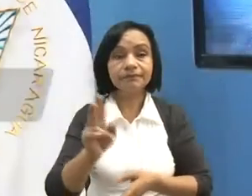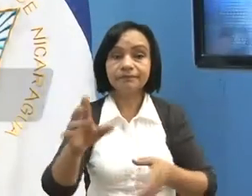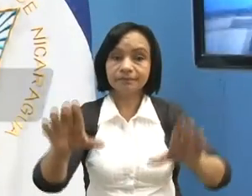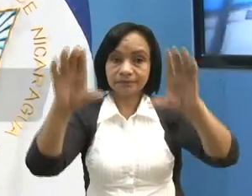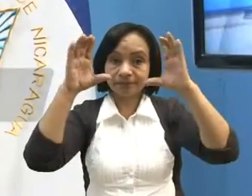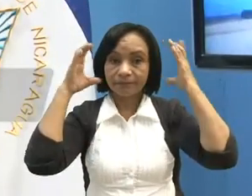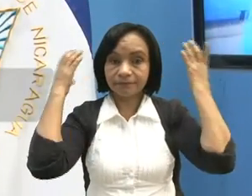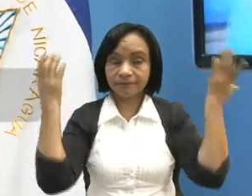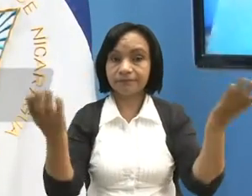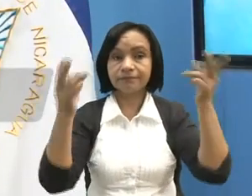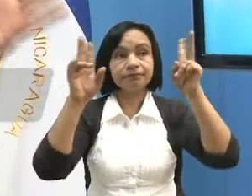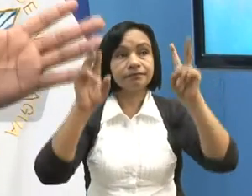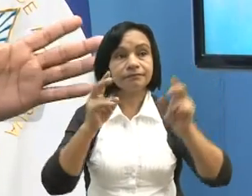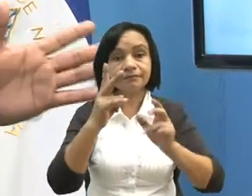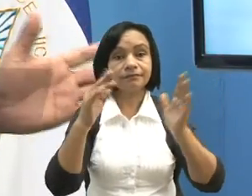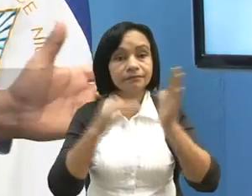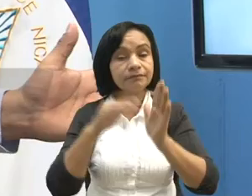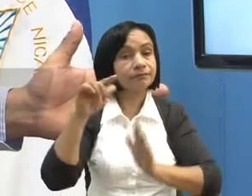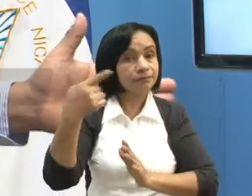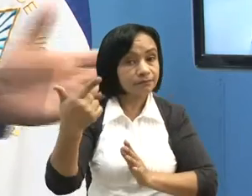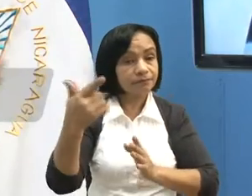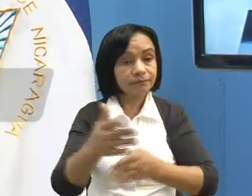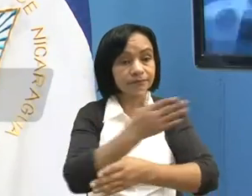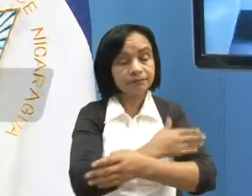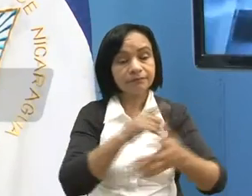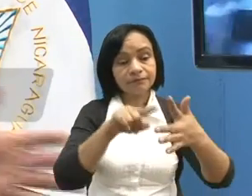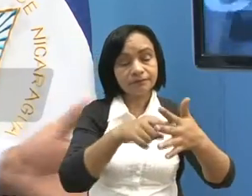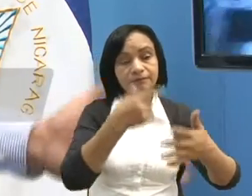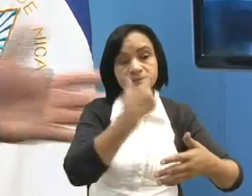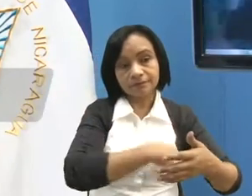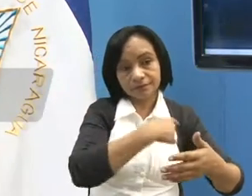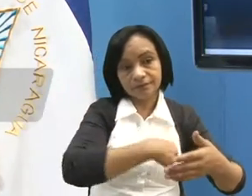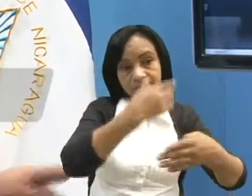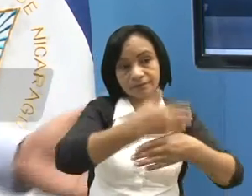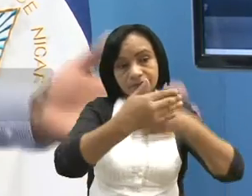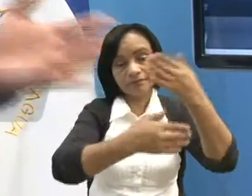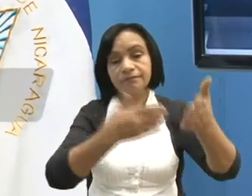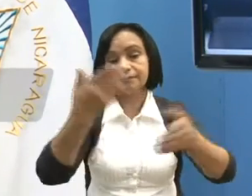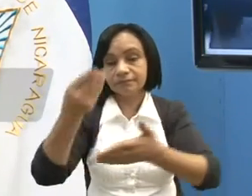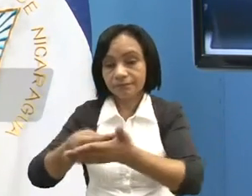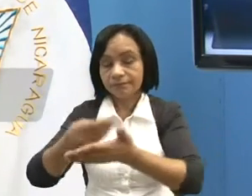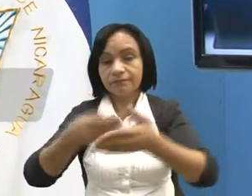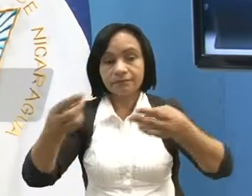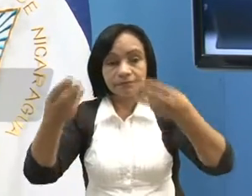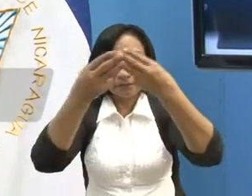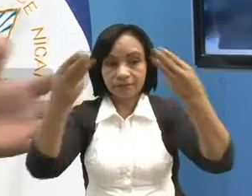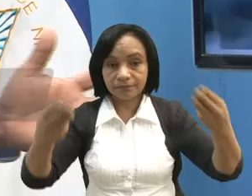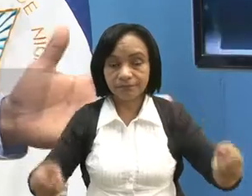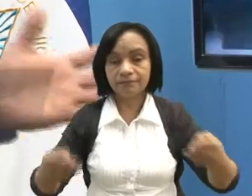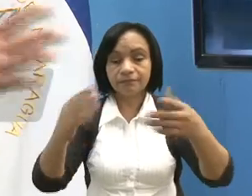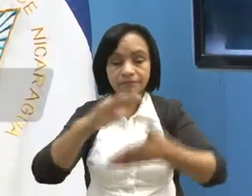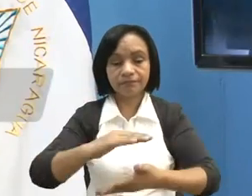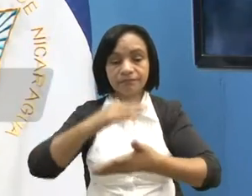Sin embargo, en torno a esto, desde el año 2007 se ha venido trabajando en infraestructura, inmobiliario, construcción de infraestructura